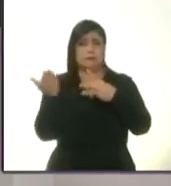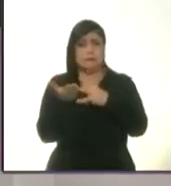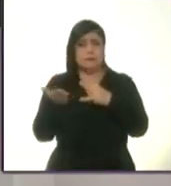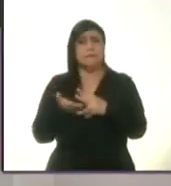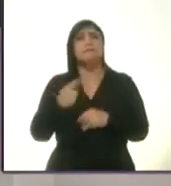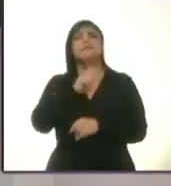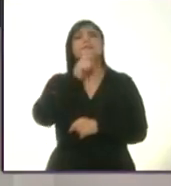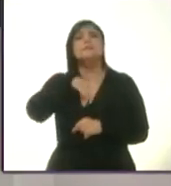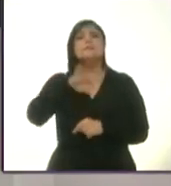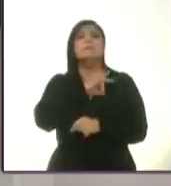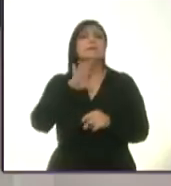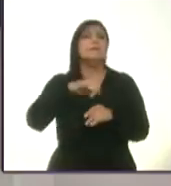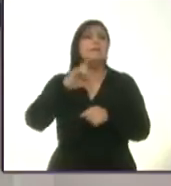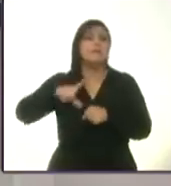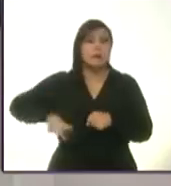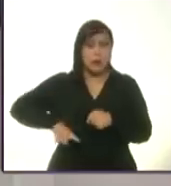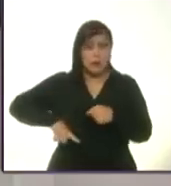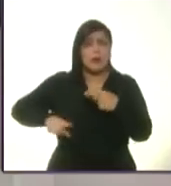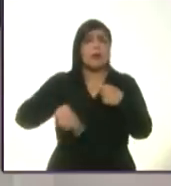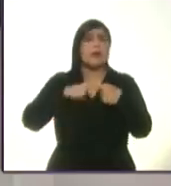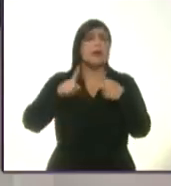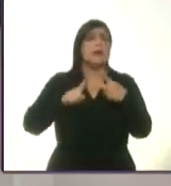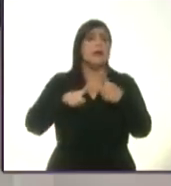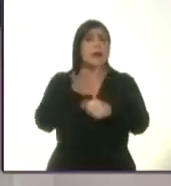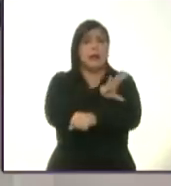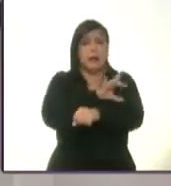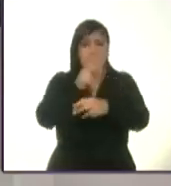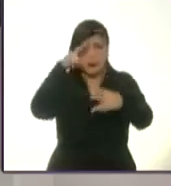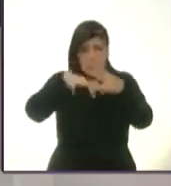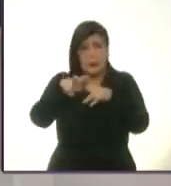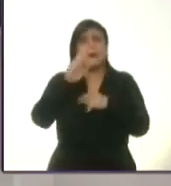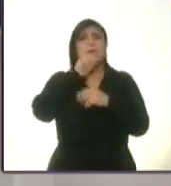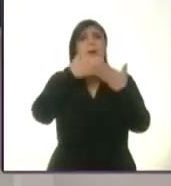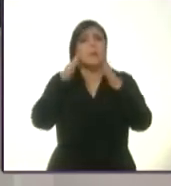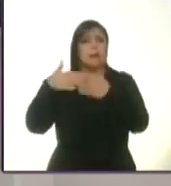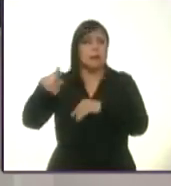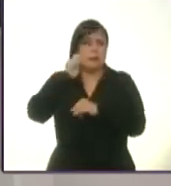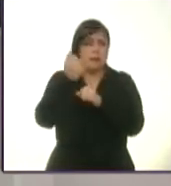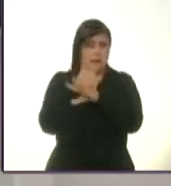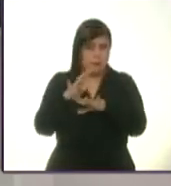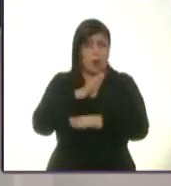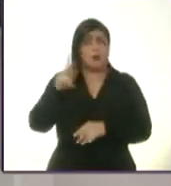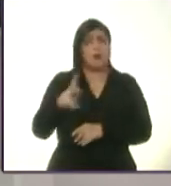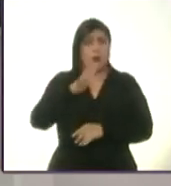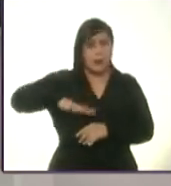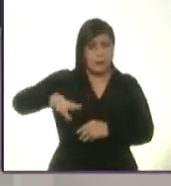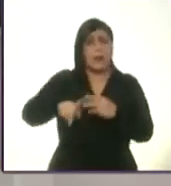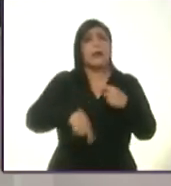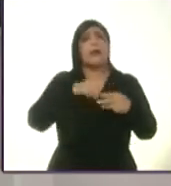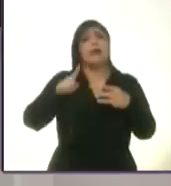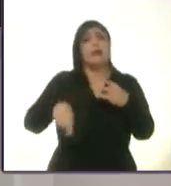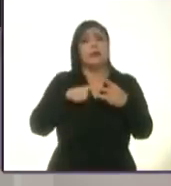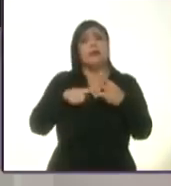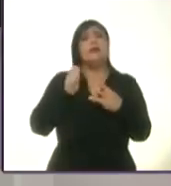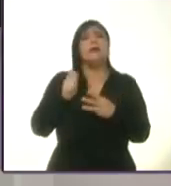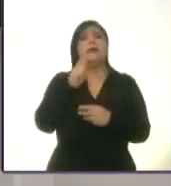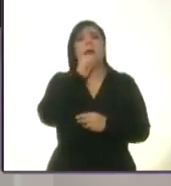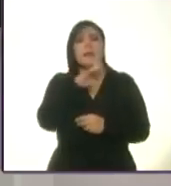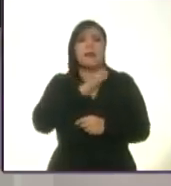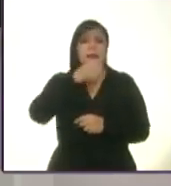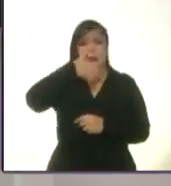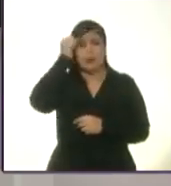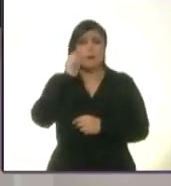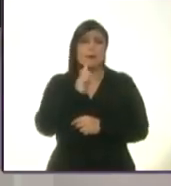vamos a abordar los temas gobierno y transparencia y acceso a la información pública y en el tercer bloque los candidatos y candidatas